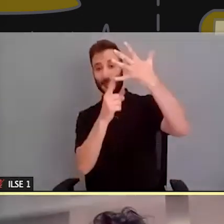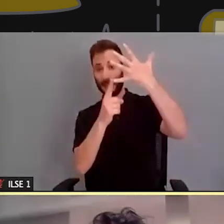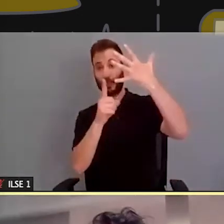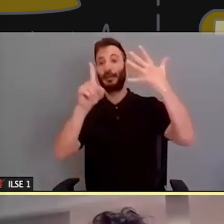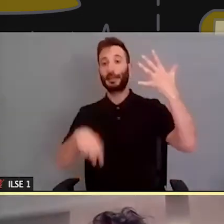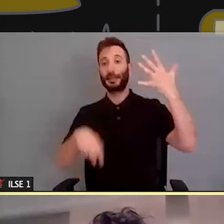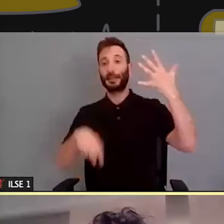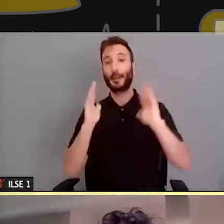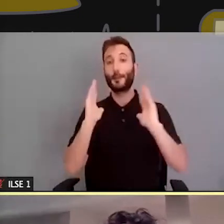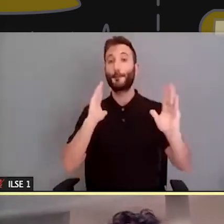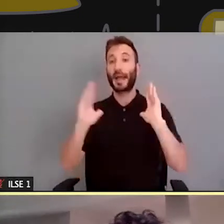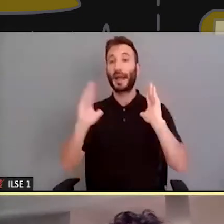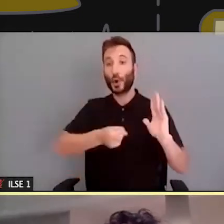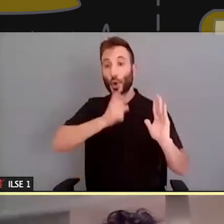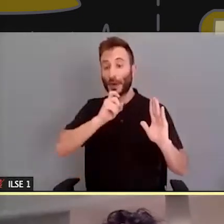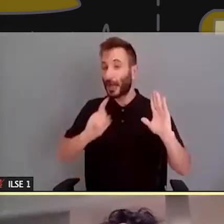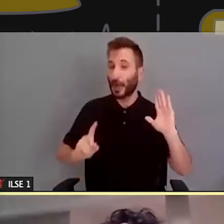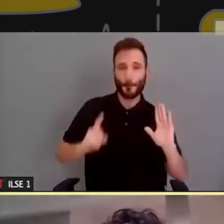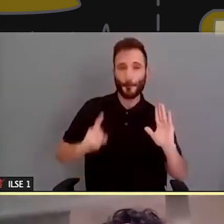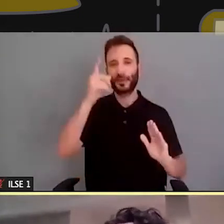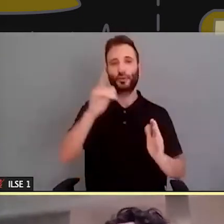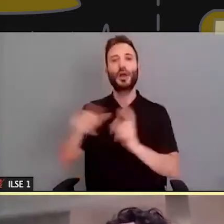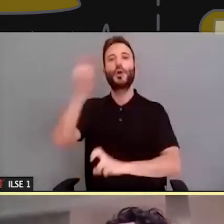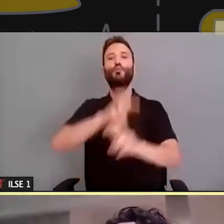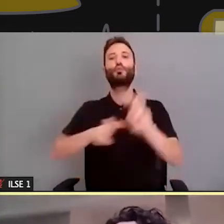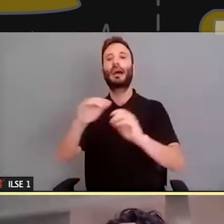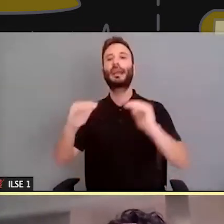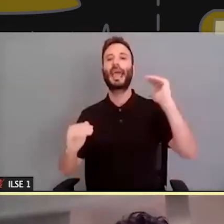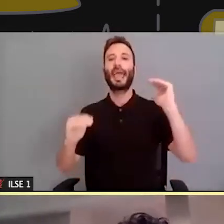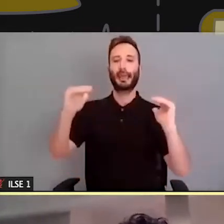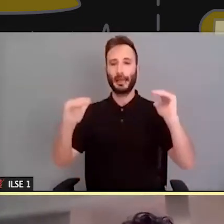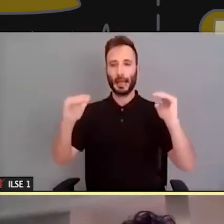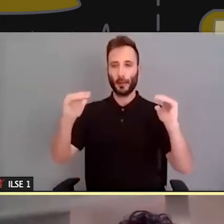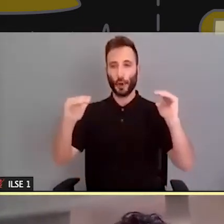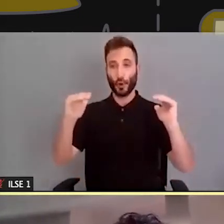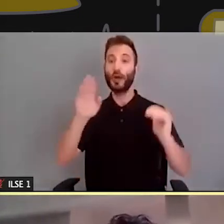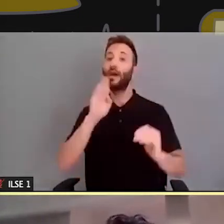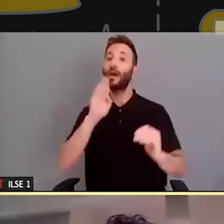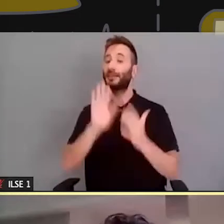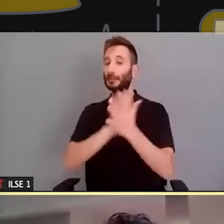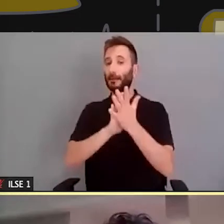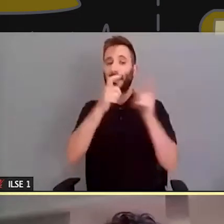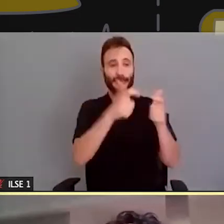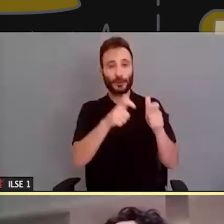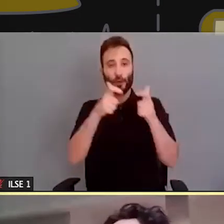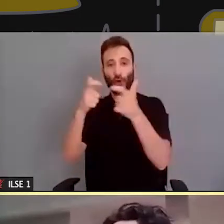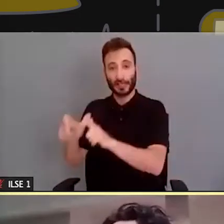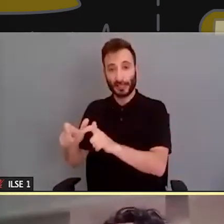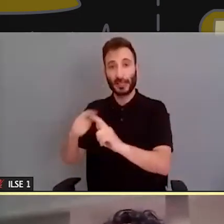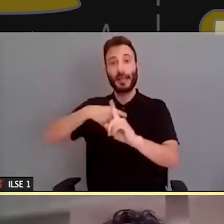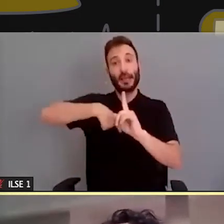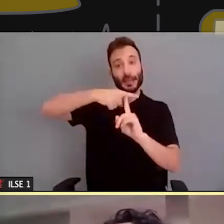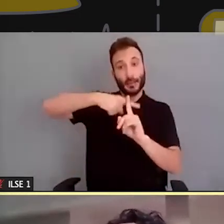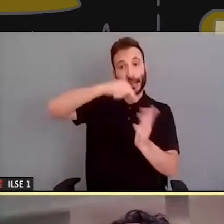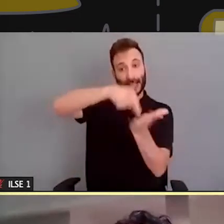las más difíciles ha sido también lograr ese equilibrio, ¿no? Ese equilibrio, como decía yo, entre sectores, entre niveles de exigencia, pero también entre